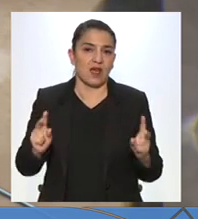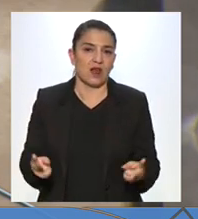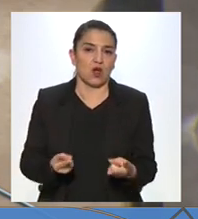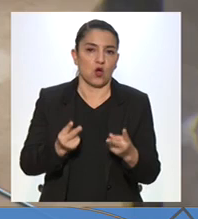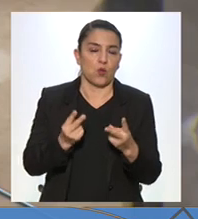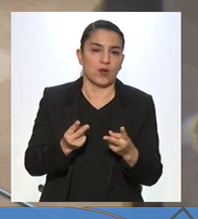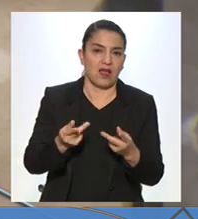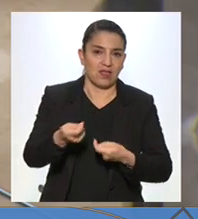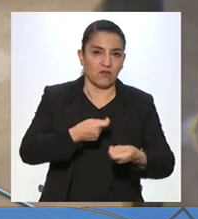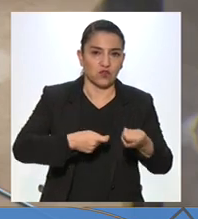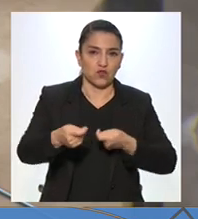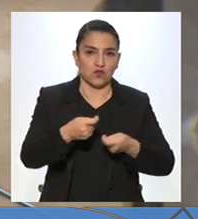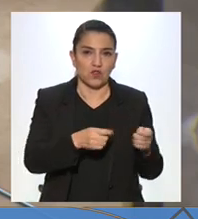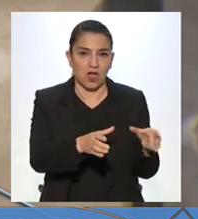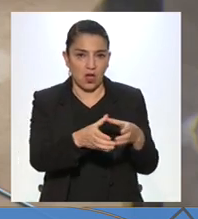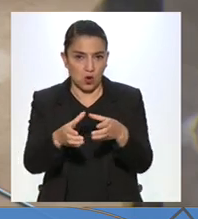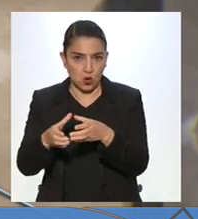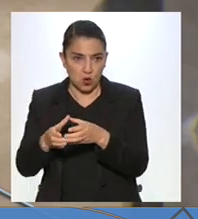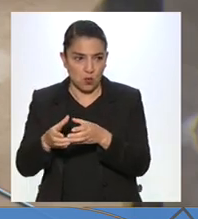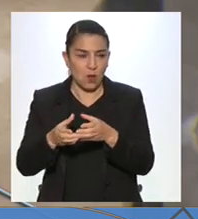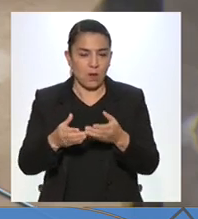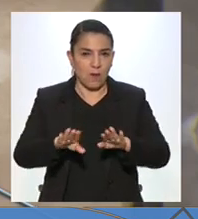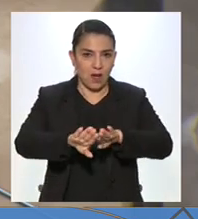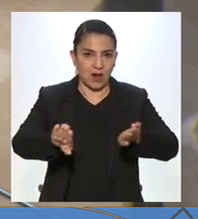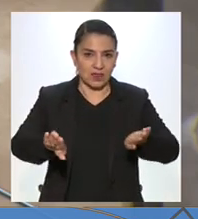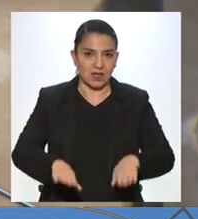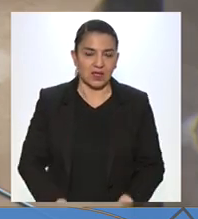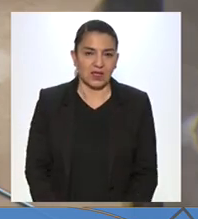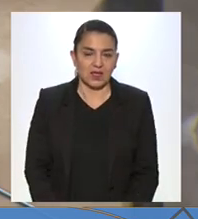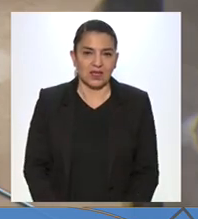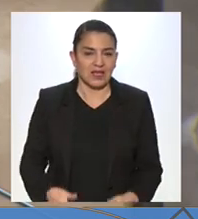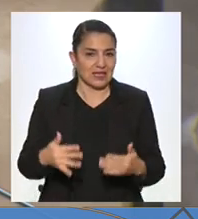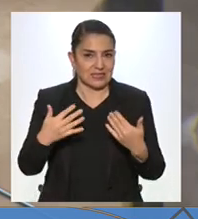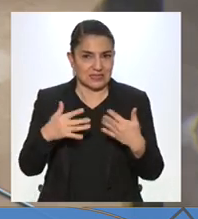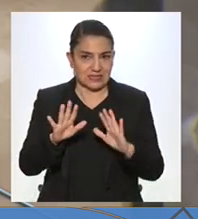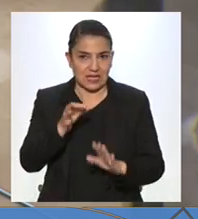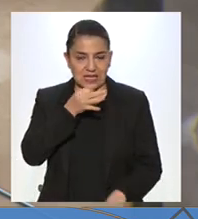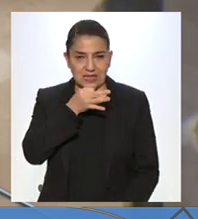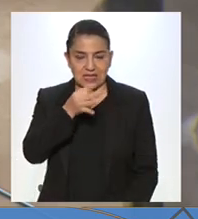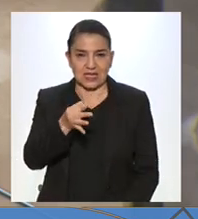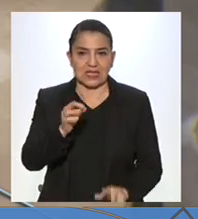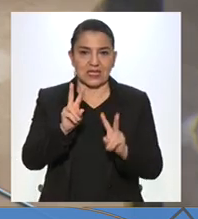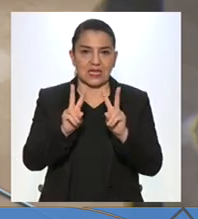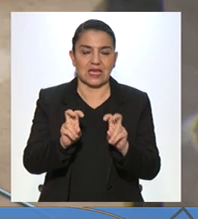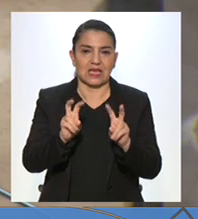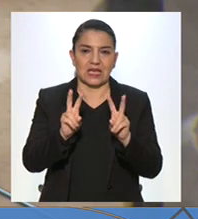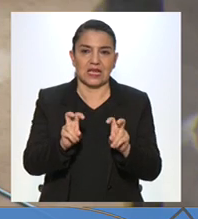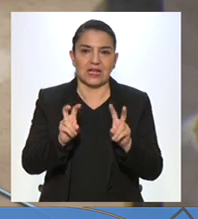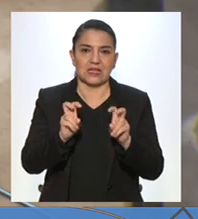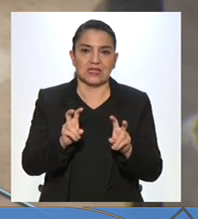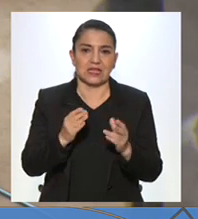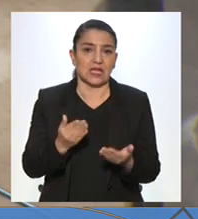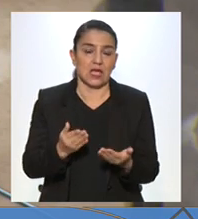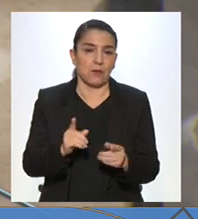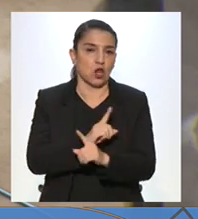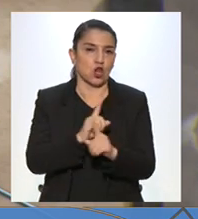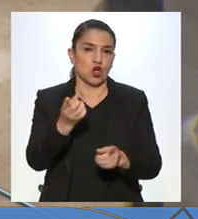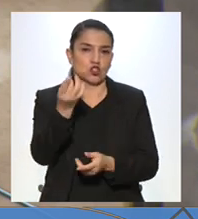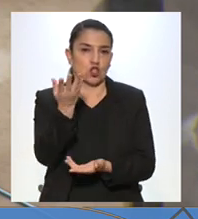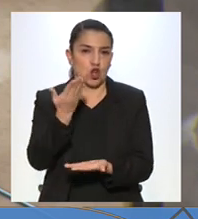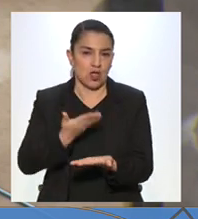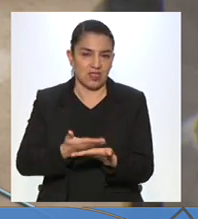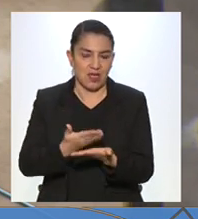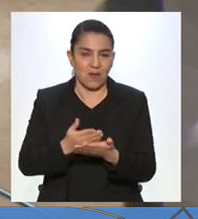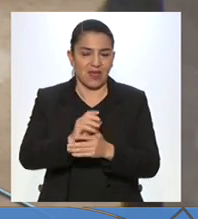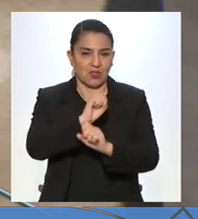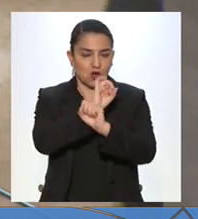en esos sectores que están más rezagados. Ya me referí al tema de que las presiones inflacionarias no son solo de demanda, eso lo tenemos